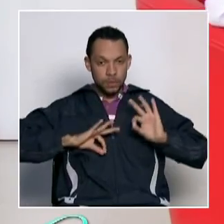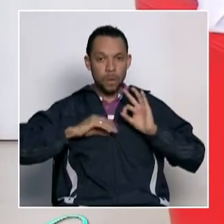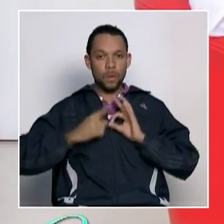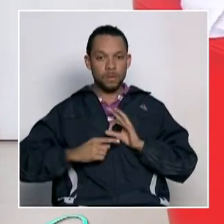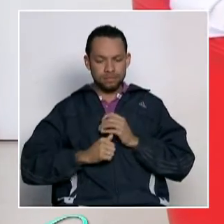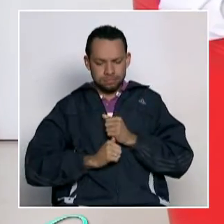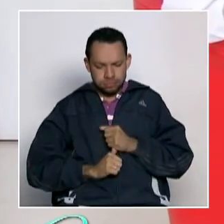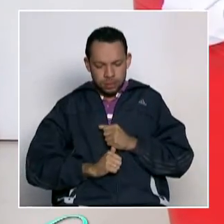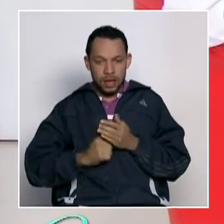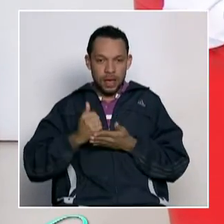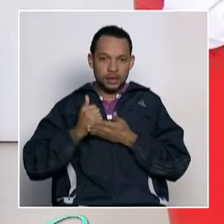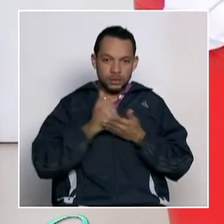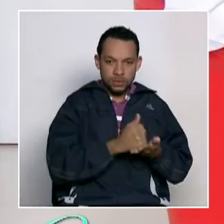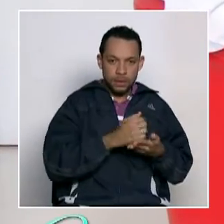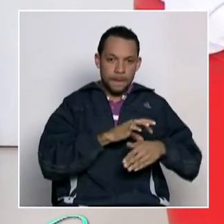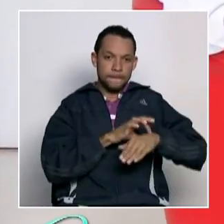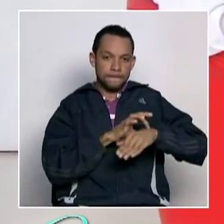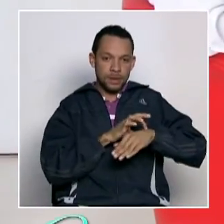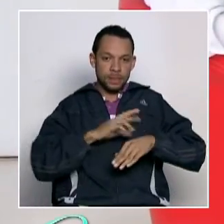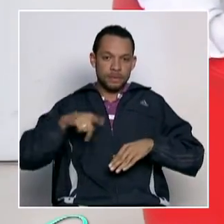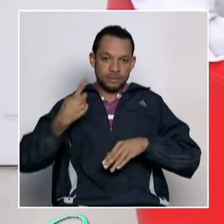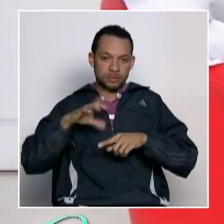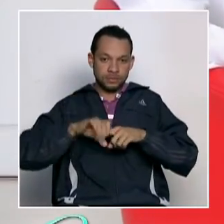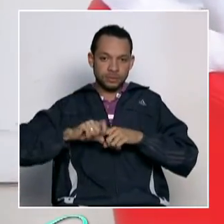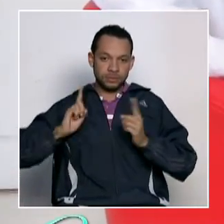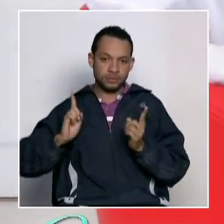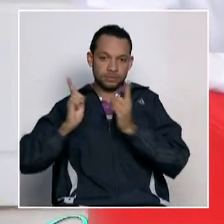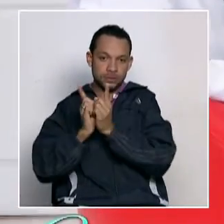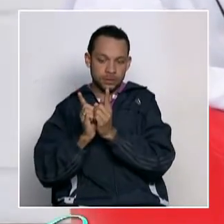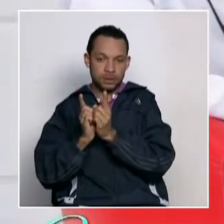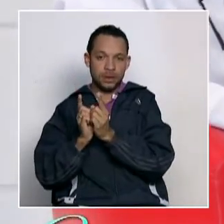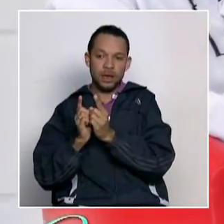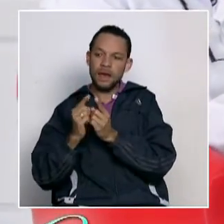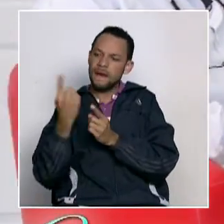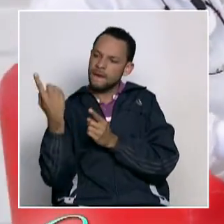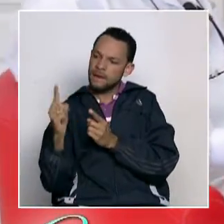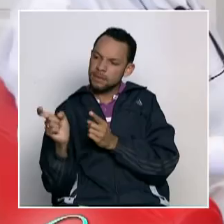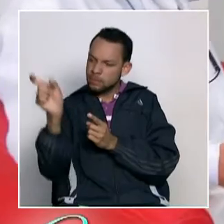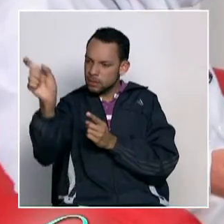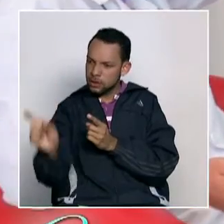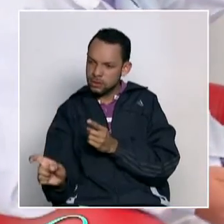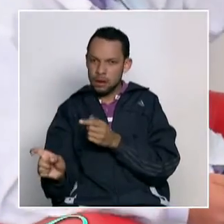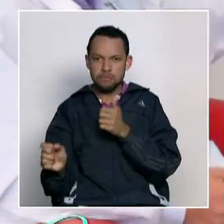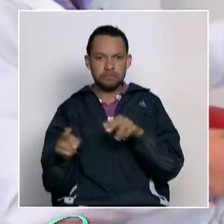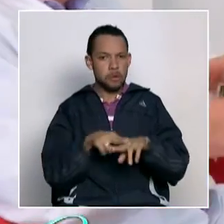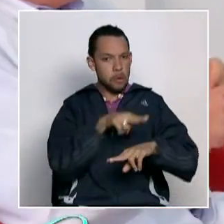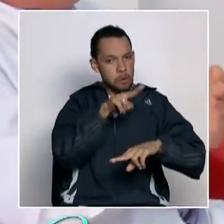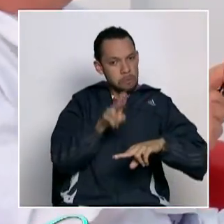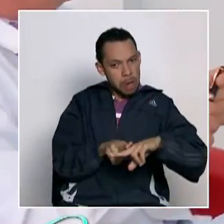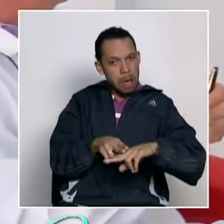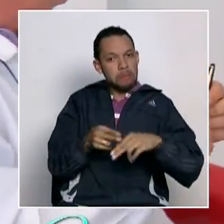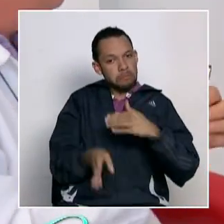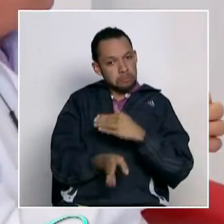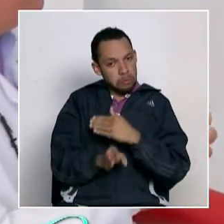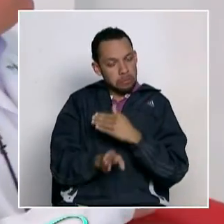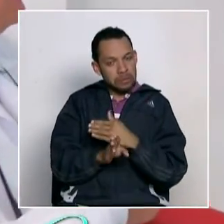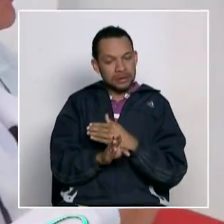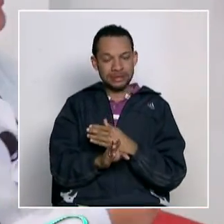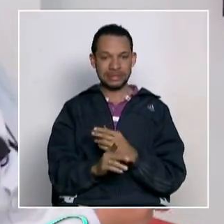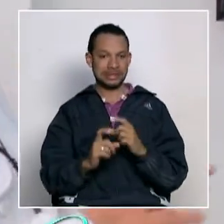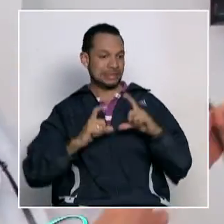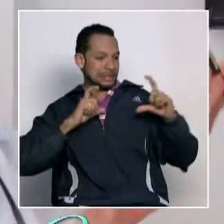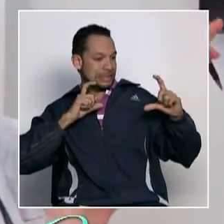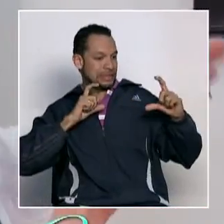del médico, nos la remite a la consulta odontológica y vemos que es una paciente en condiciones normales. Vería uno